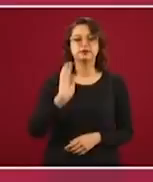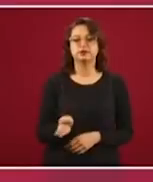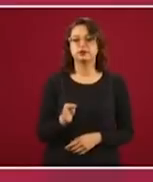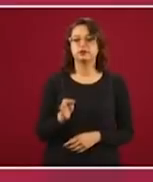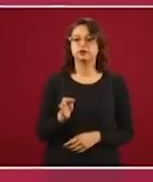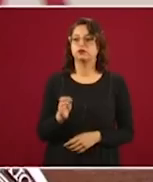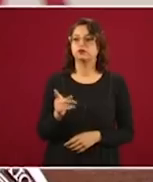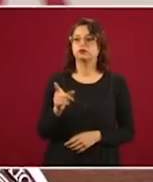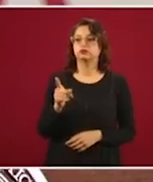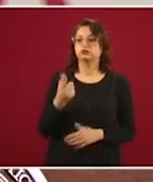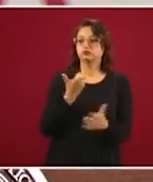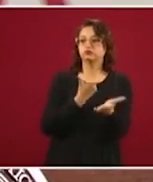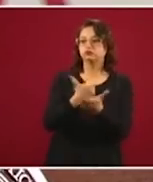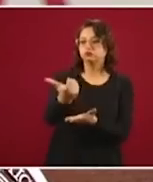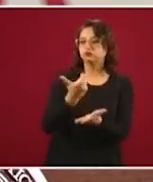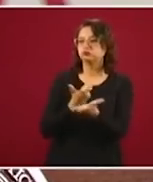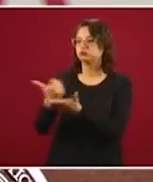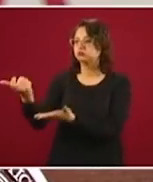haya sueldos